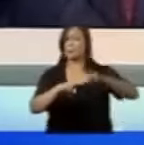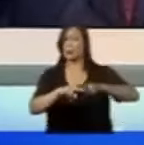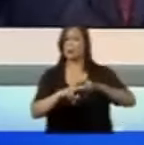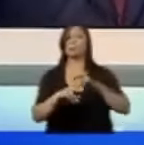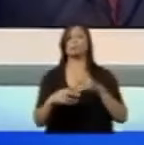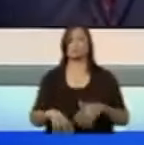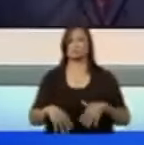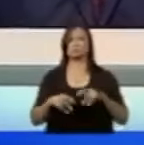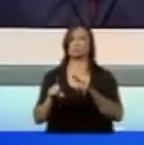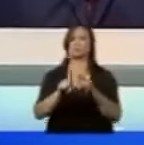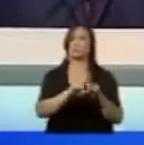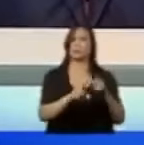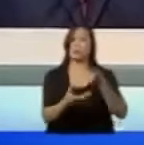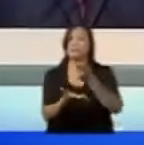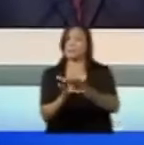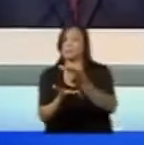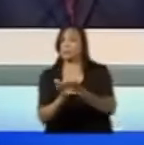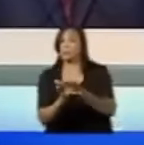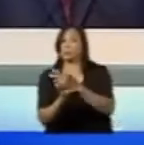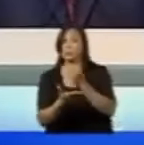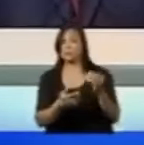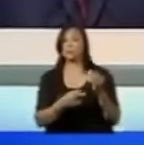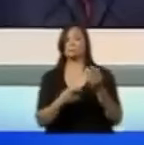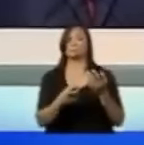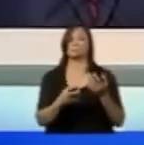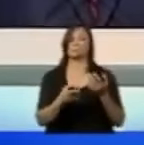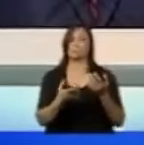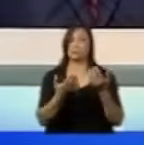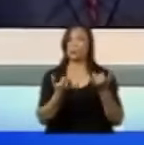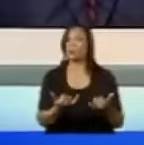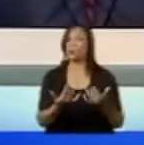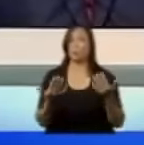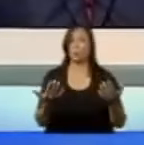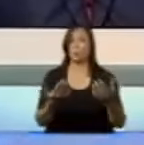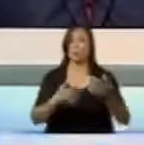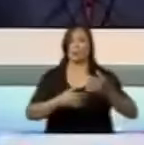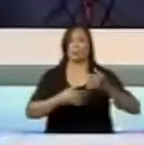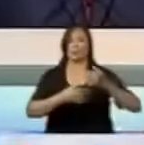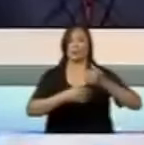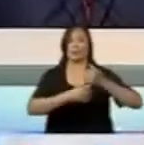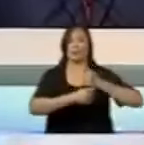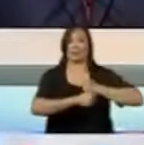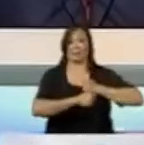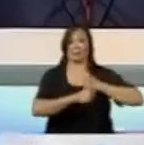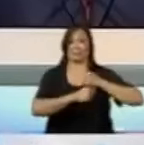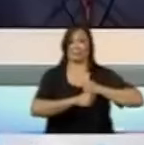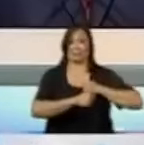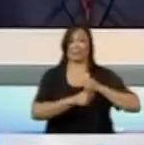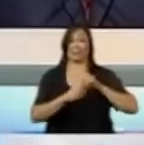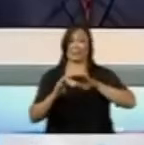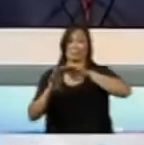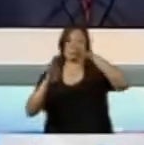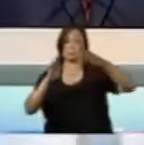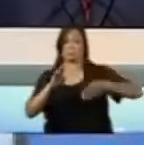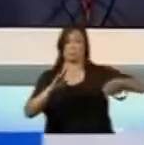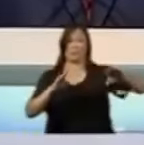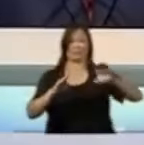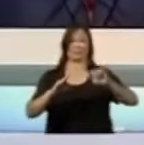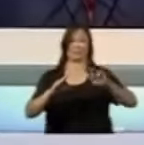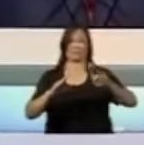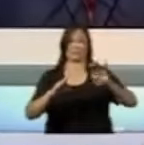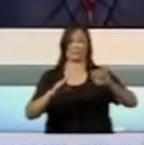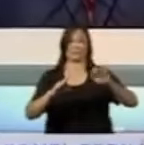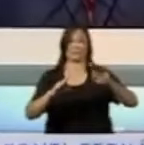aumentado considerablemente también el presupuesto y tenemos hoy el ejército en la Sierra de Bauruco, el ejército